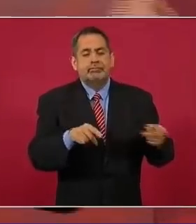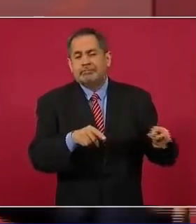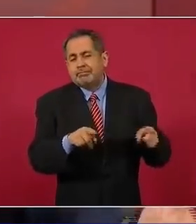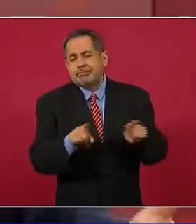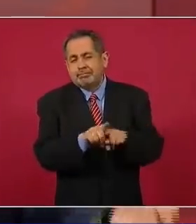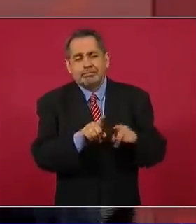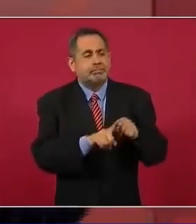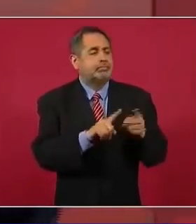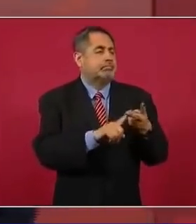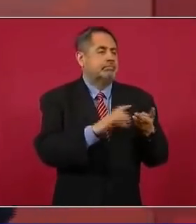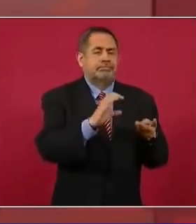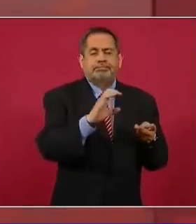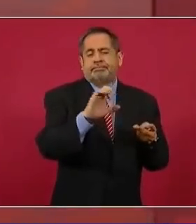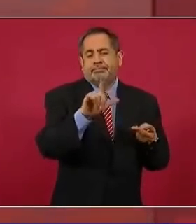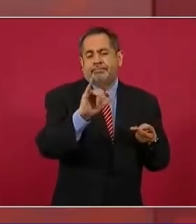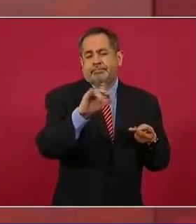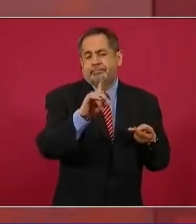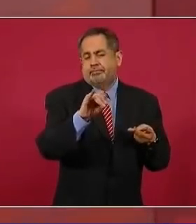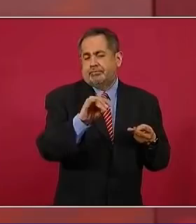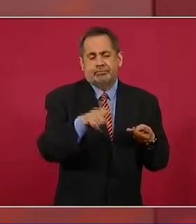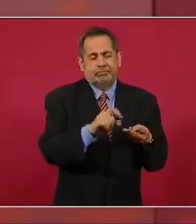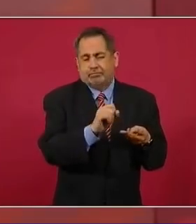desde luego a Claudio.